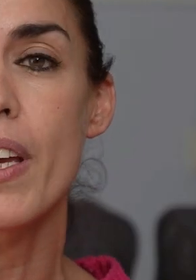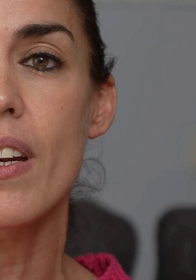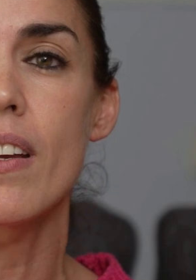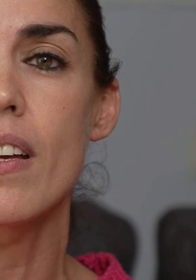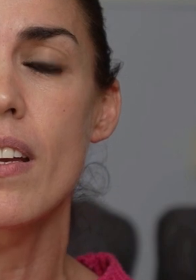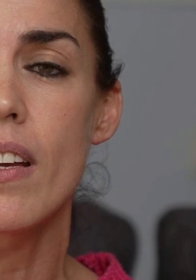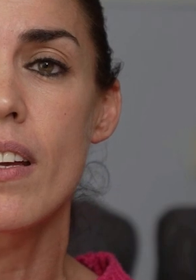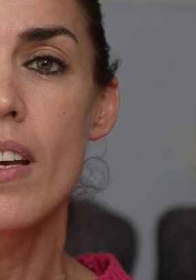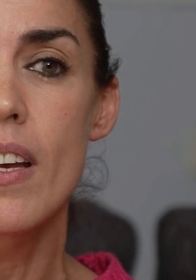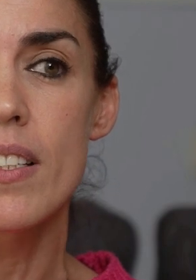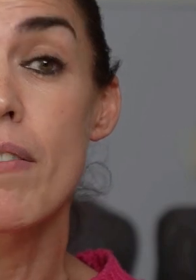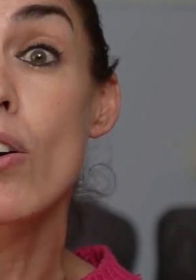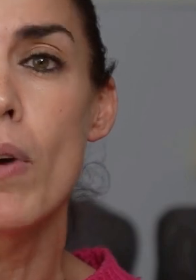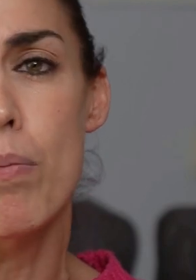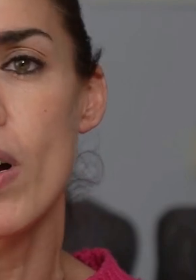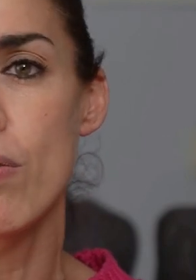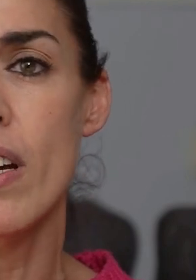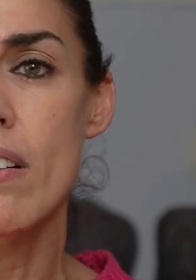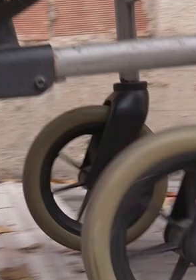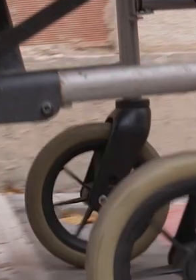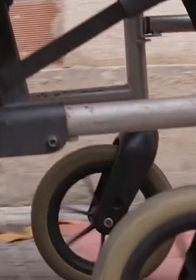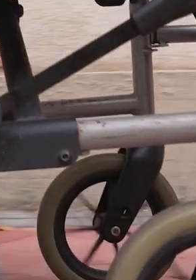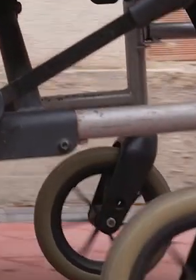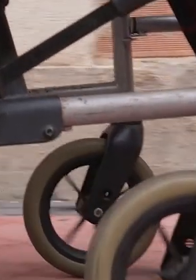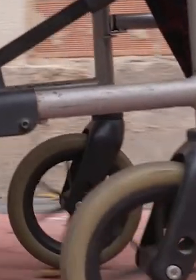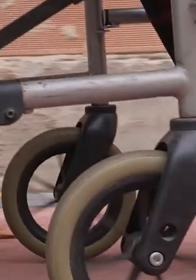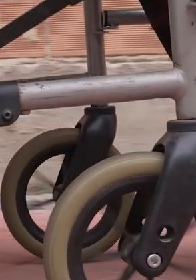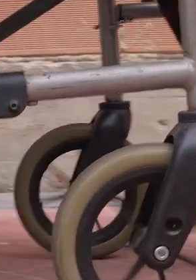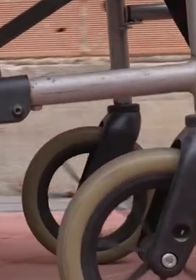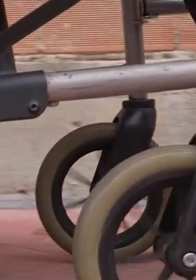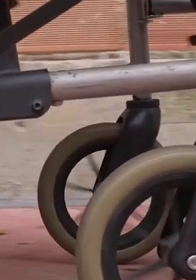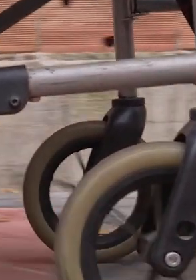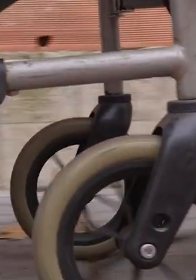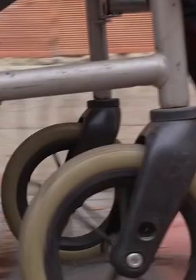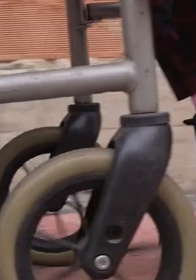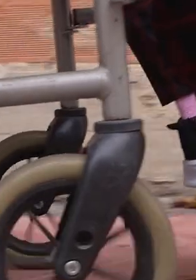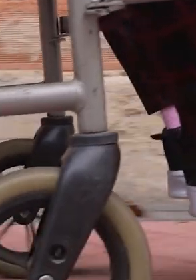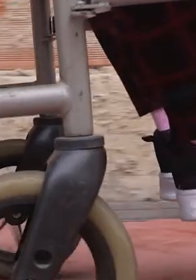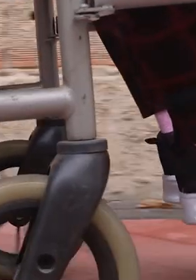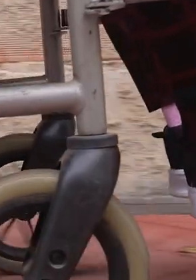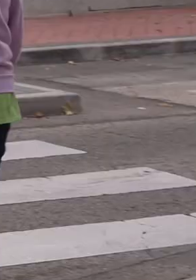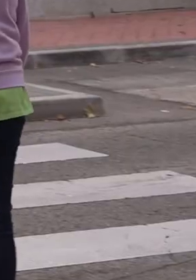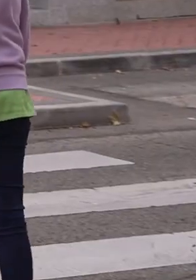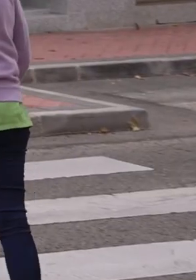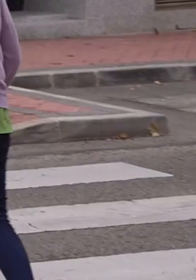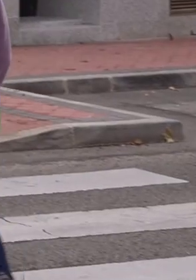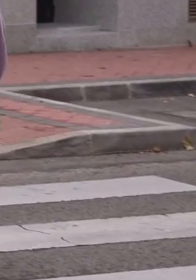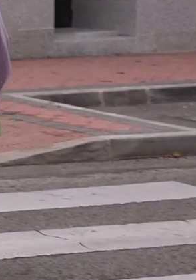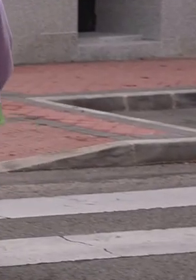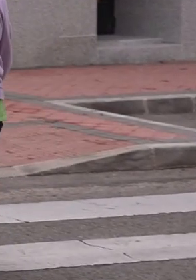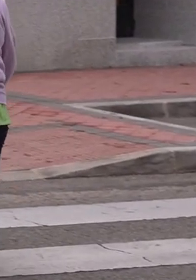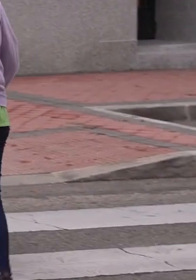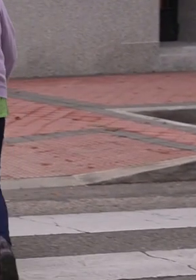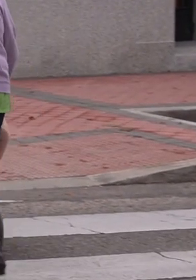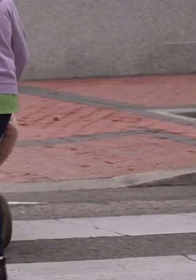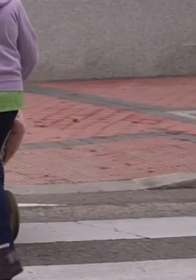no poder saber cómo la puedo ayudar. Tienes que luchar con la gente, tienes que luchar con el entorno, hasta con una cera,